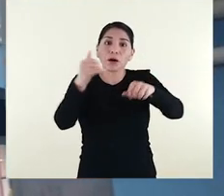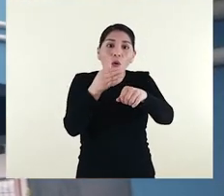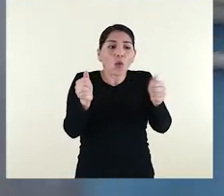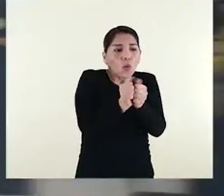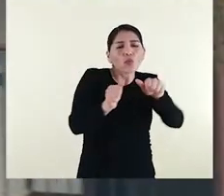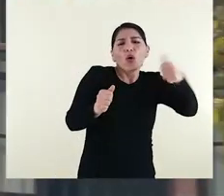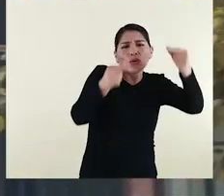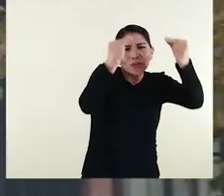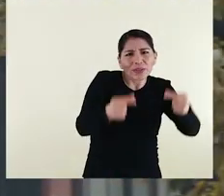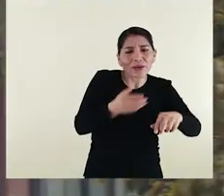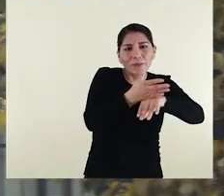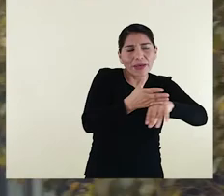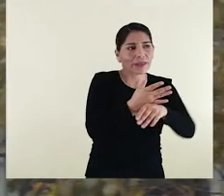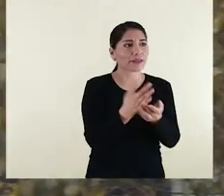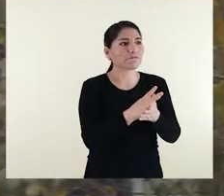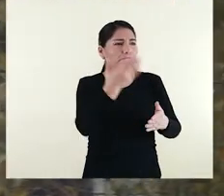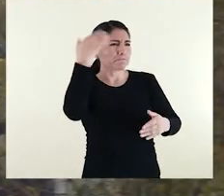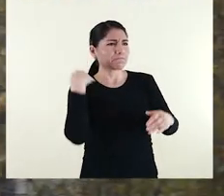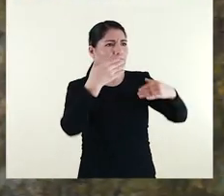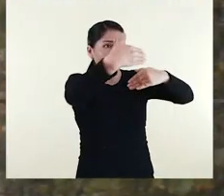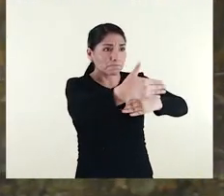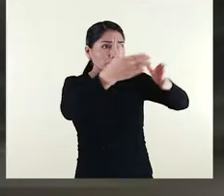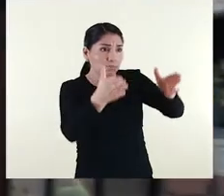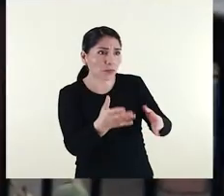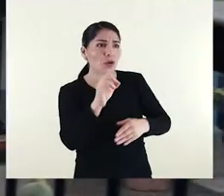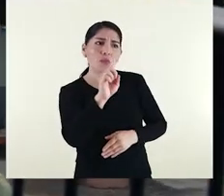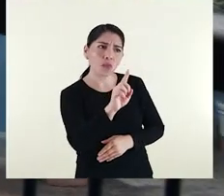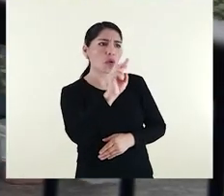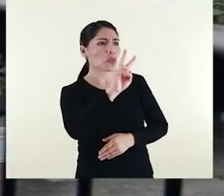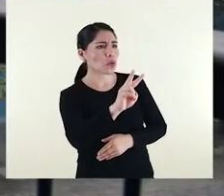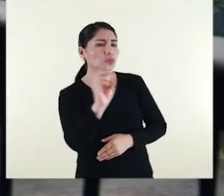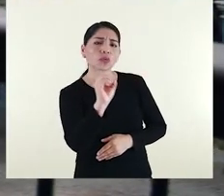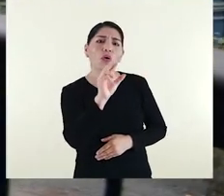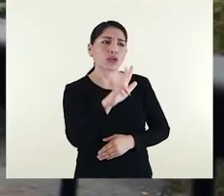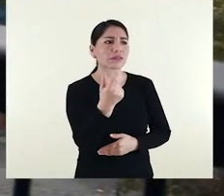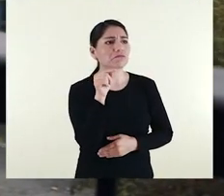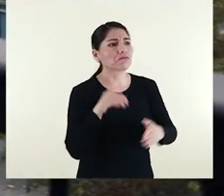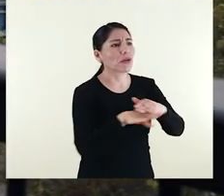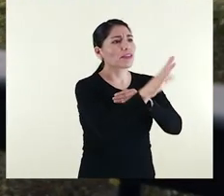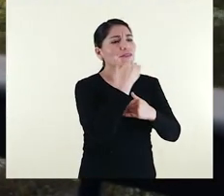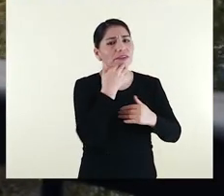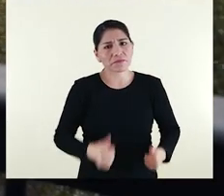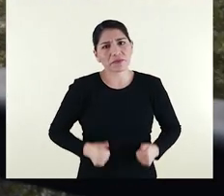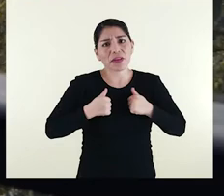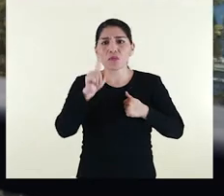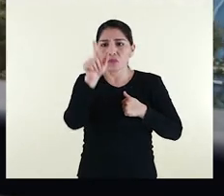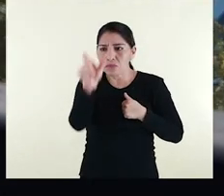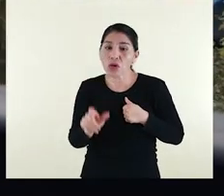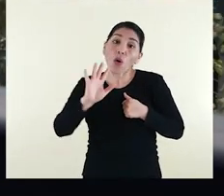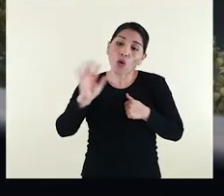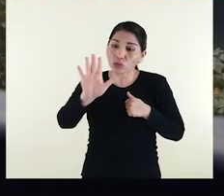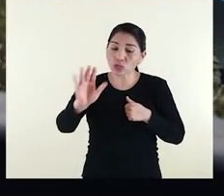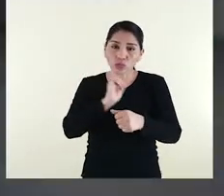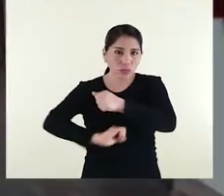más livianas de madera. Había originalmente pequeños departamentos de dos o tres ambientes muy sencillos pero decorosos para que pueda